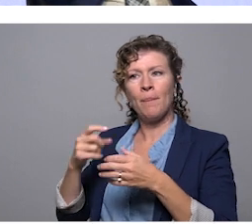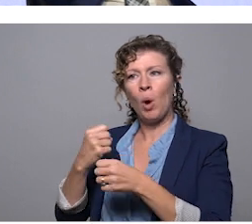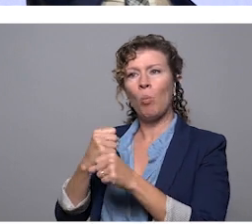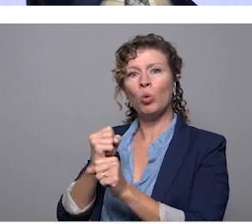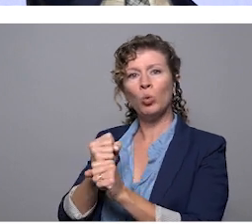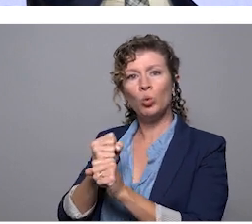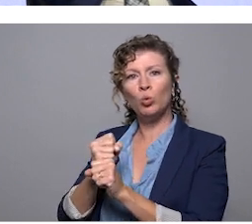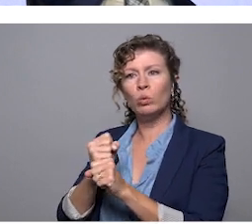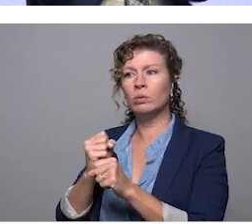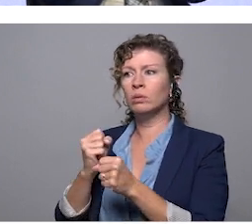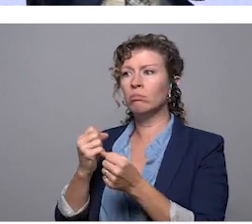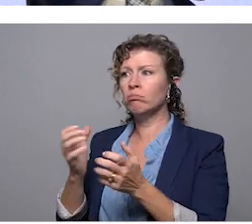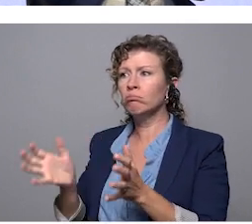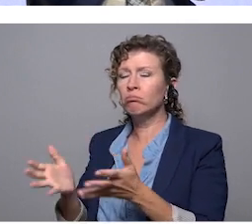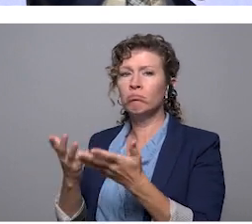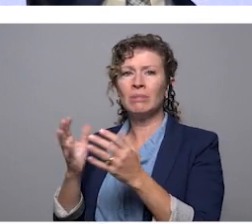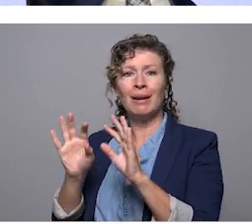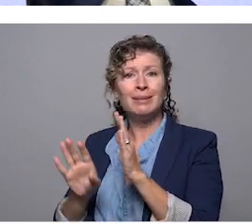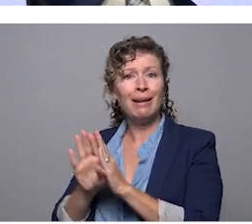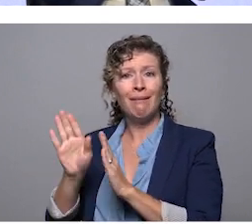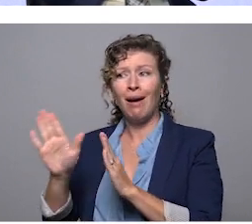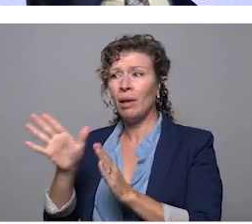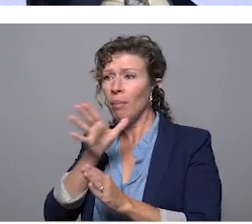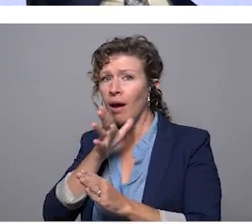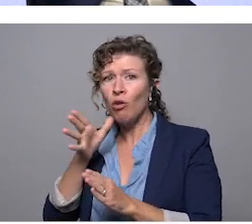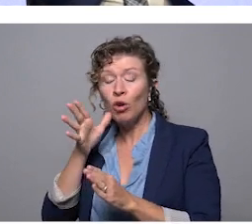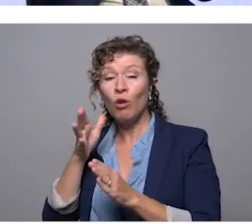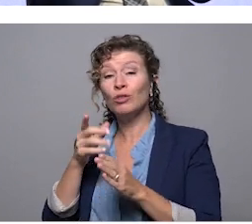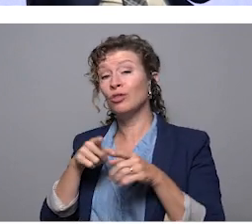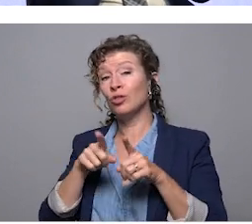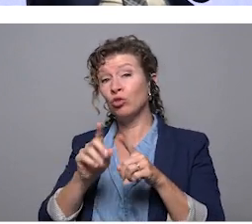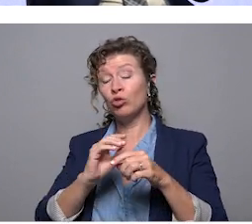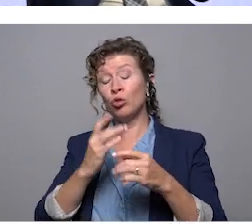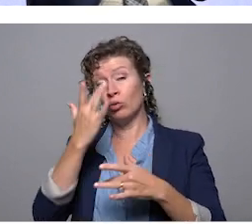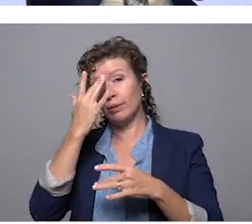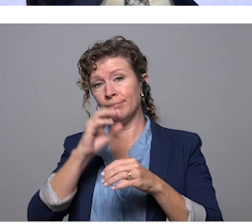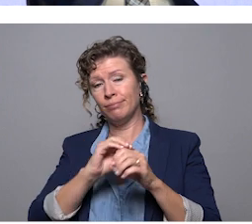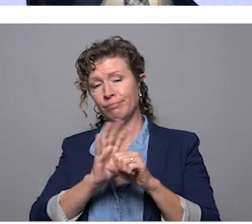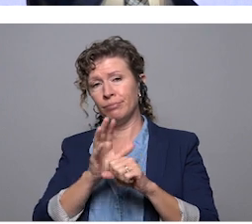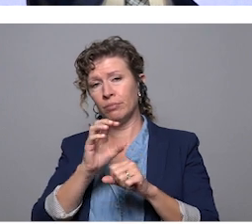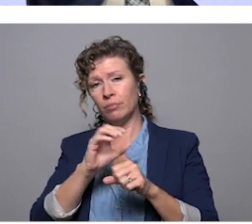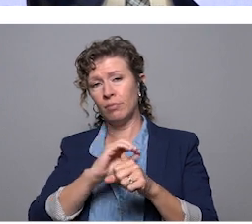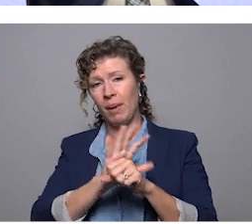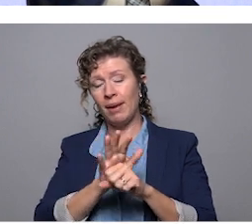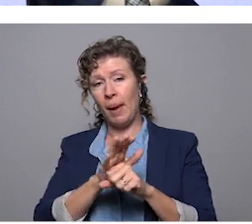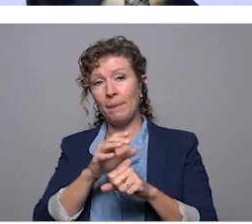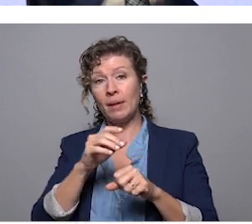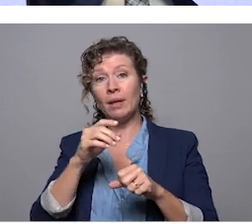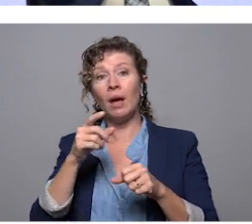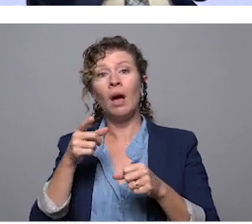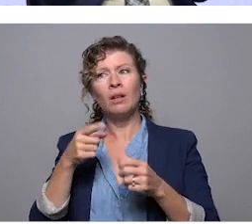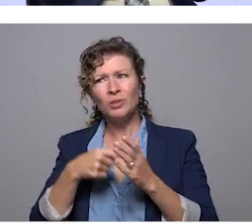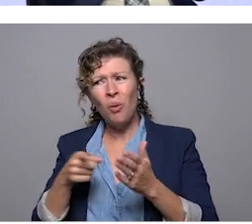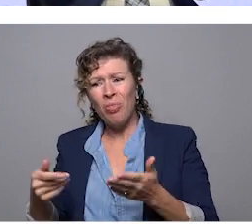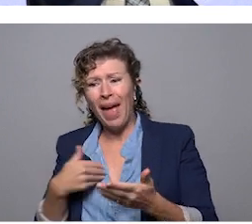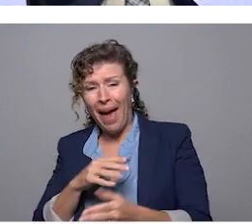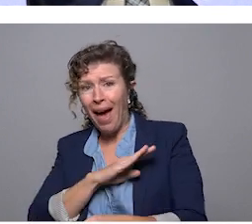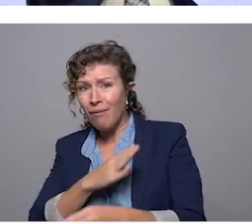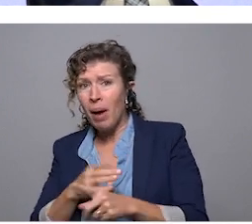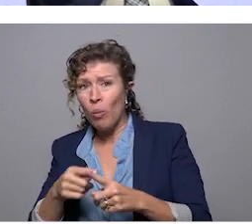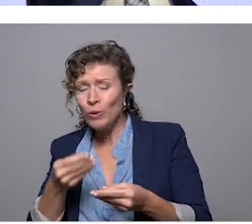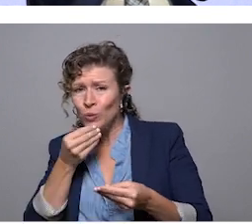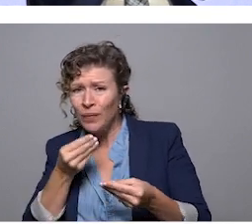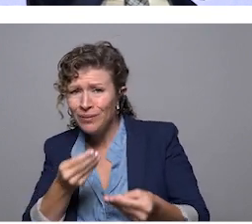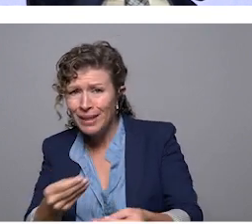pandemia ha demostrado tener la capacidad de alimentar a los pueblos la relación riqueza poder